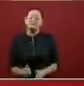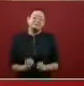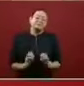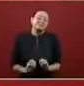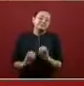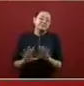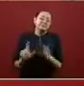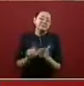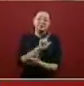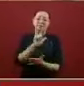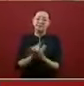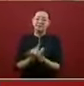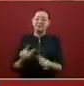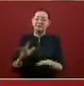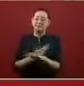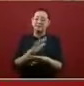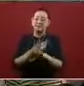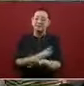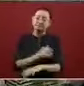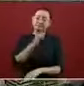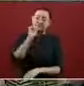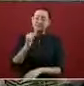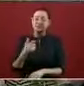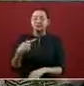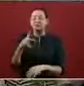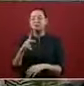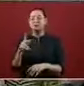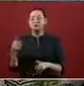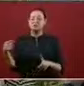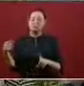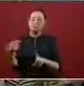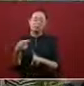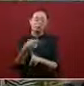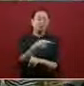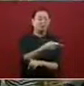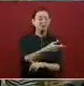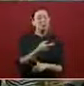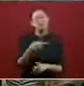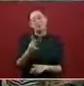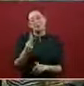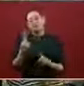Pero bueno, ya nos desviamos, pero es interesante el tema.